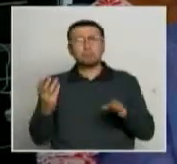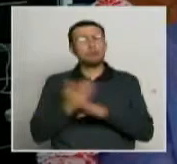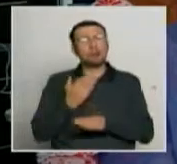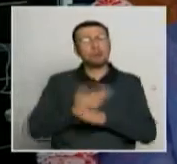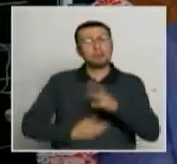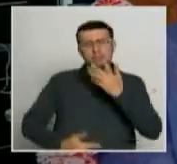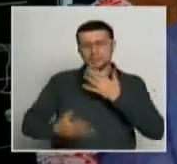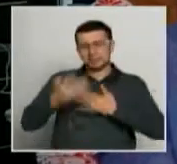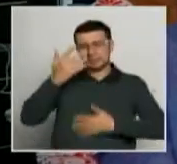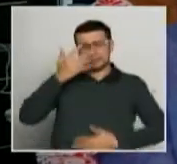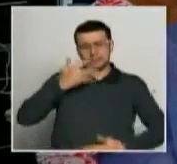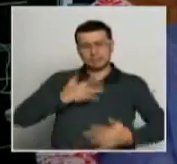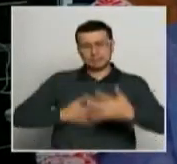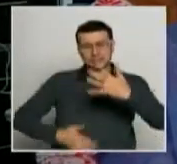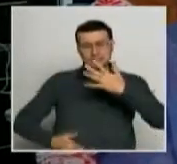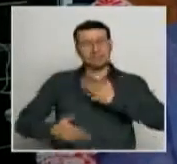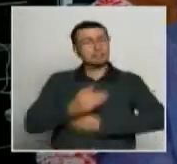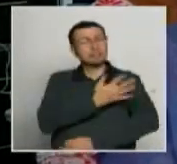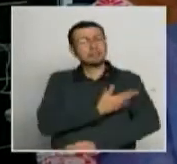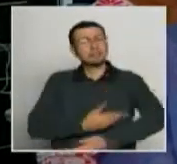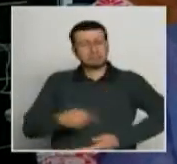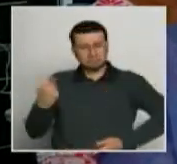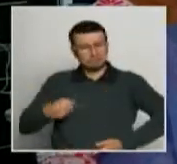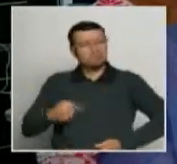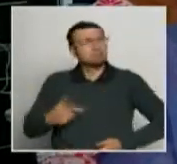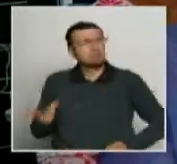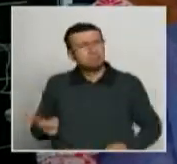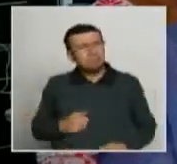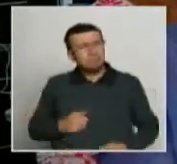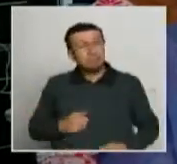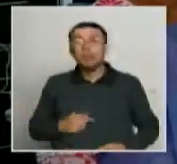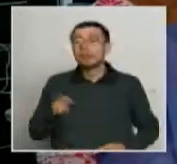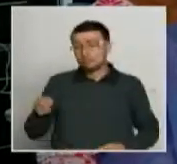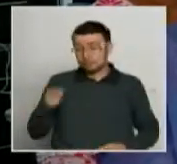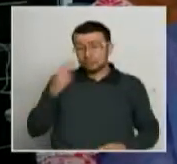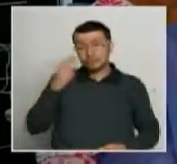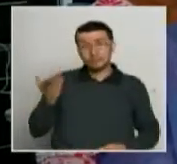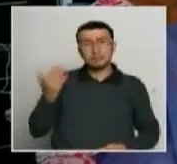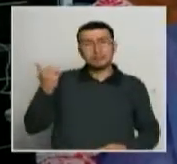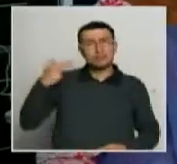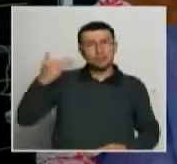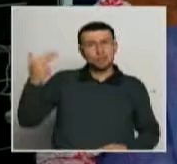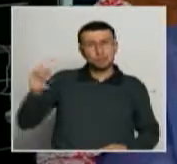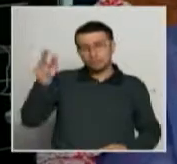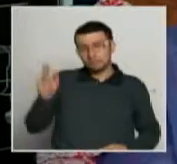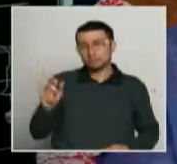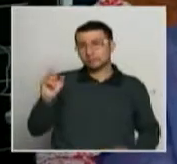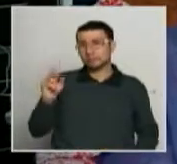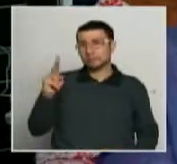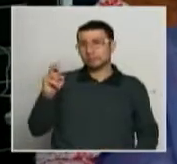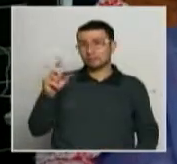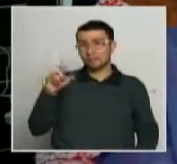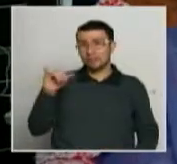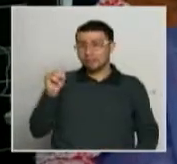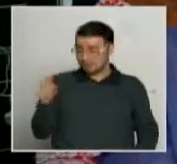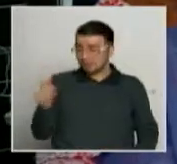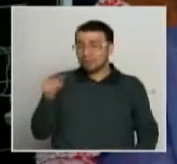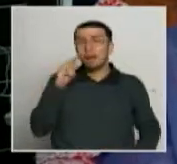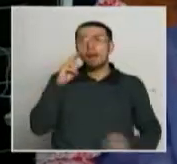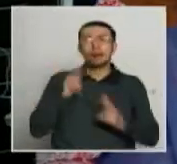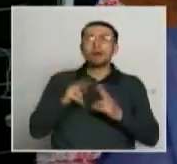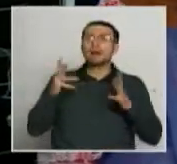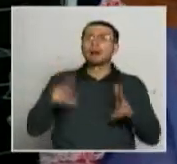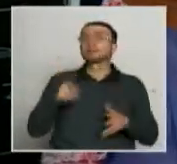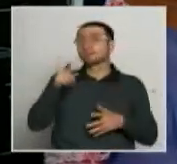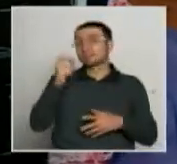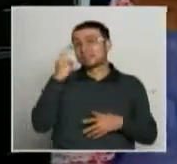circulatorio? ¿Cuáles son esos métodos diagnósticos? Escuchemos primero la historia clínica de doña Evelia Rusi para que ustedes ya entiendan